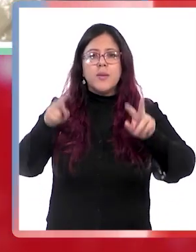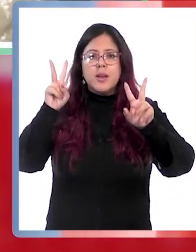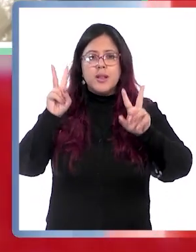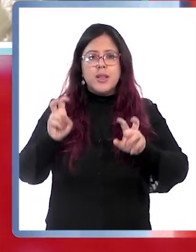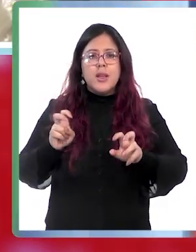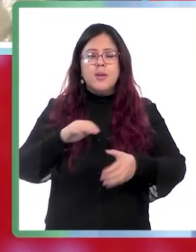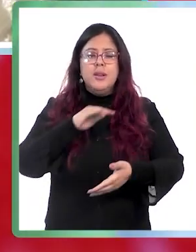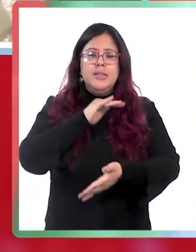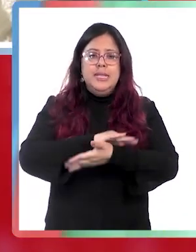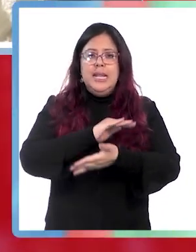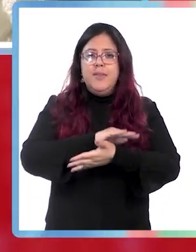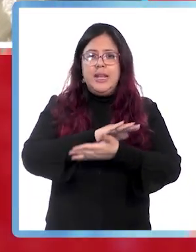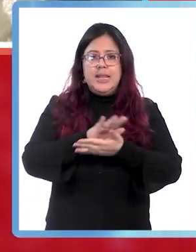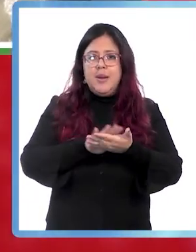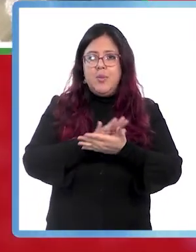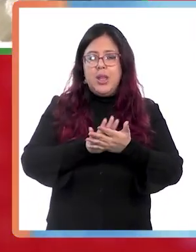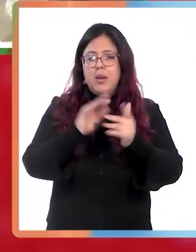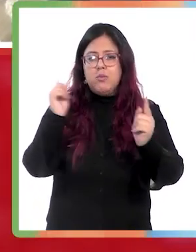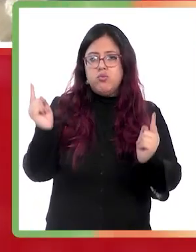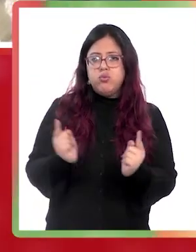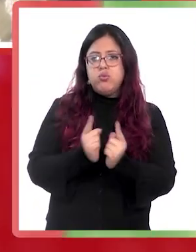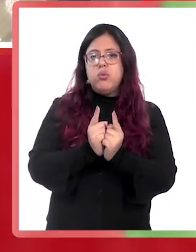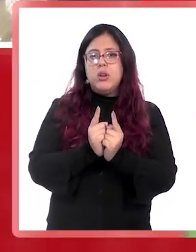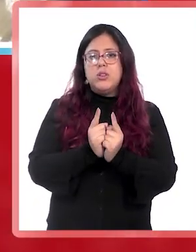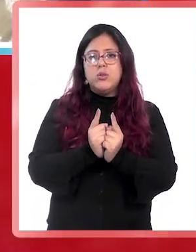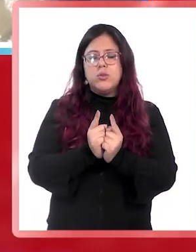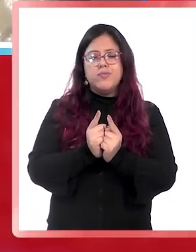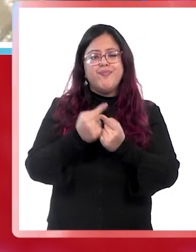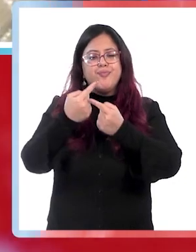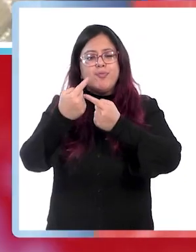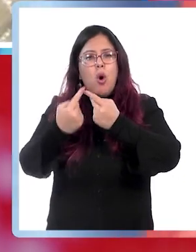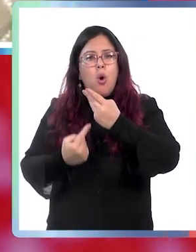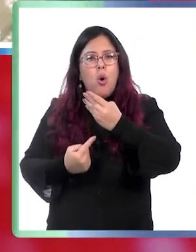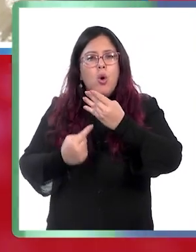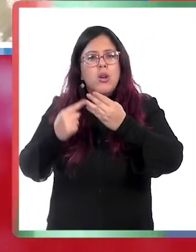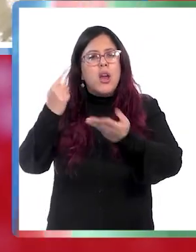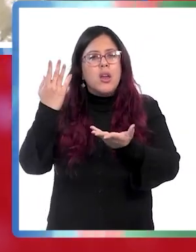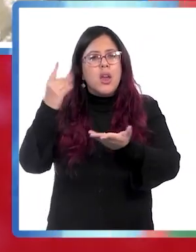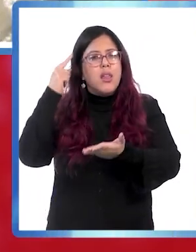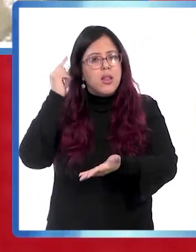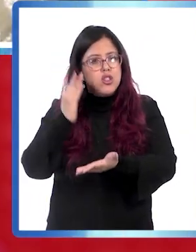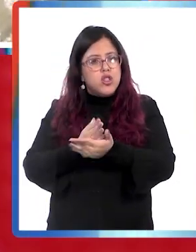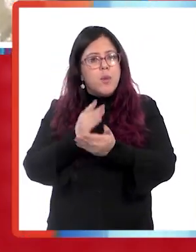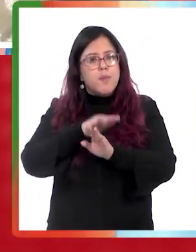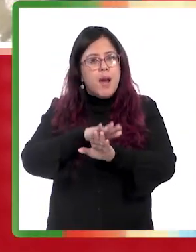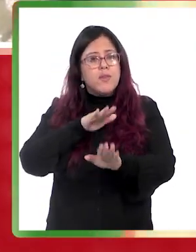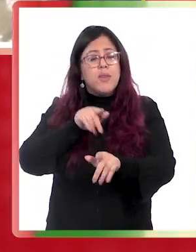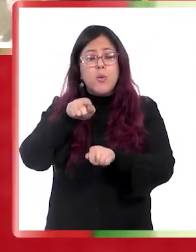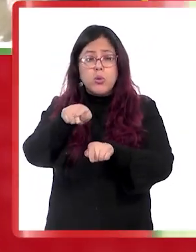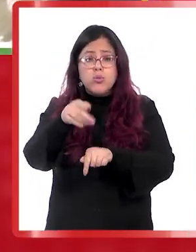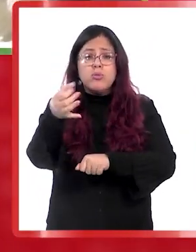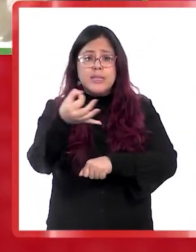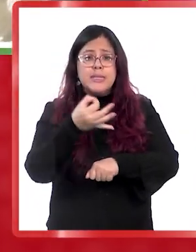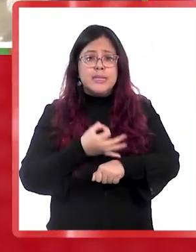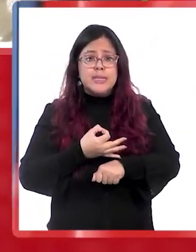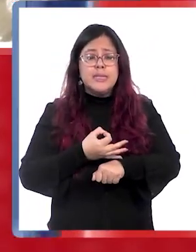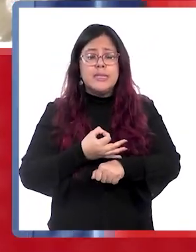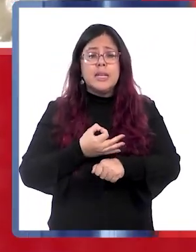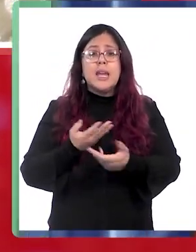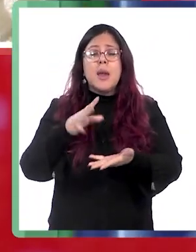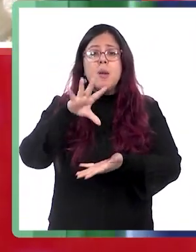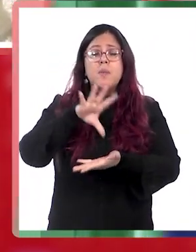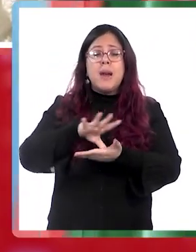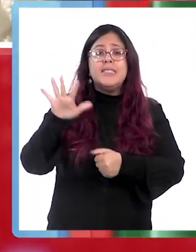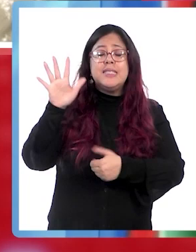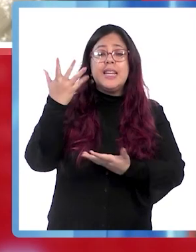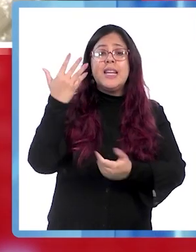estas fiestas, por ejemplo, encuentros? ¿Qué otras medidas se pueden tomar? Porque de repente, usted misma lo decía, en África